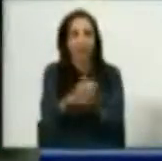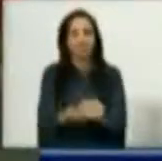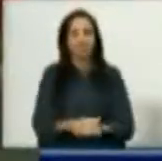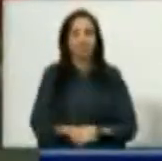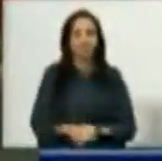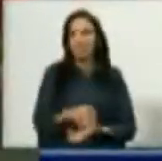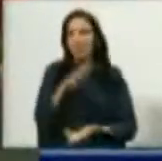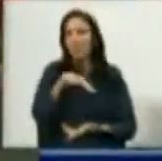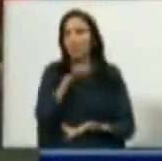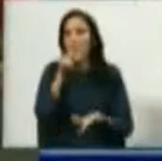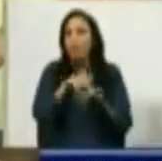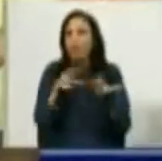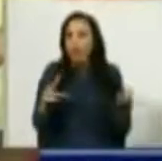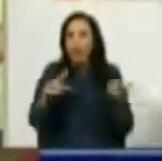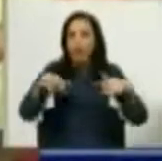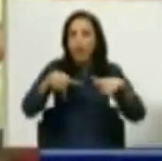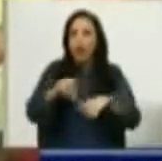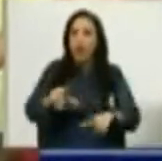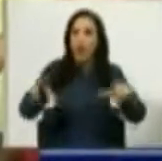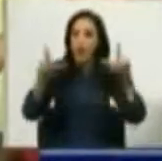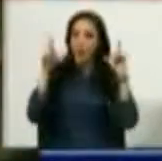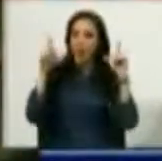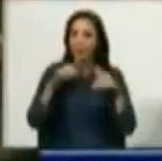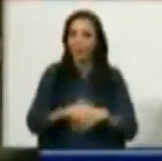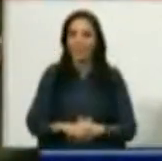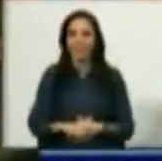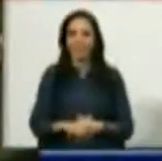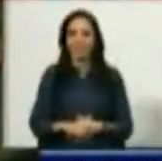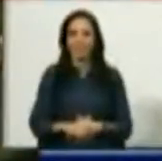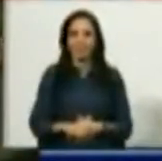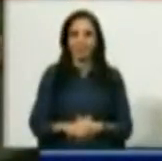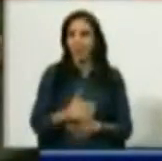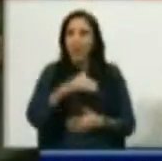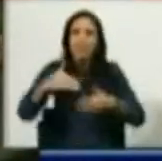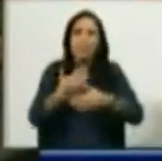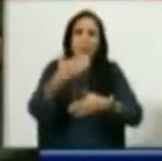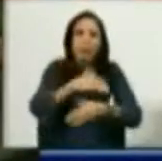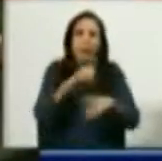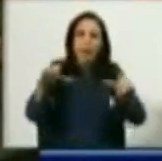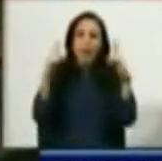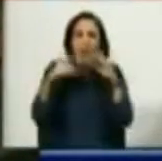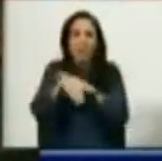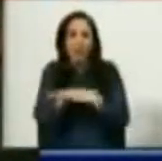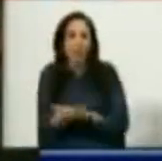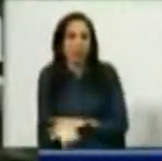dónde que estamos haciendo el programa Dónde están los tiburones